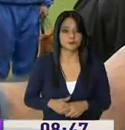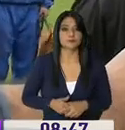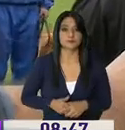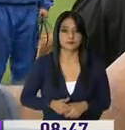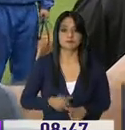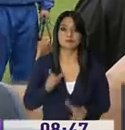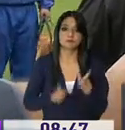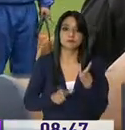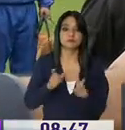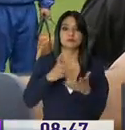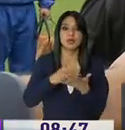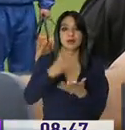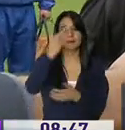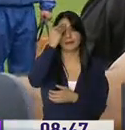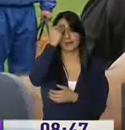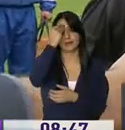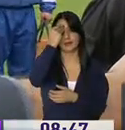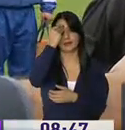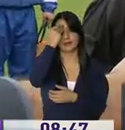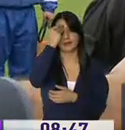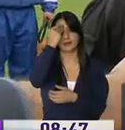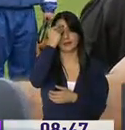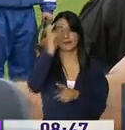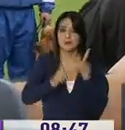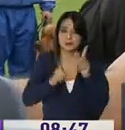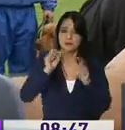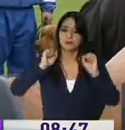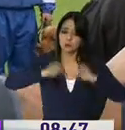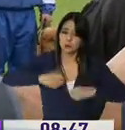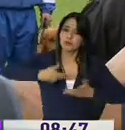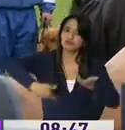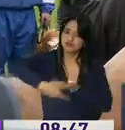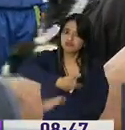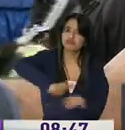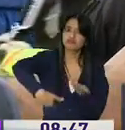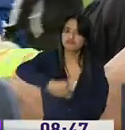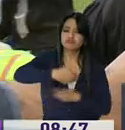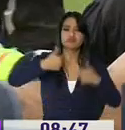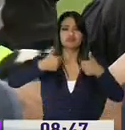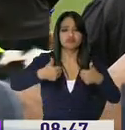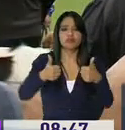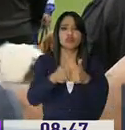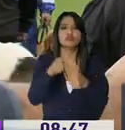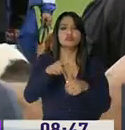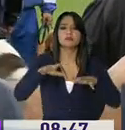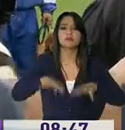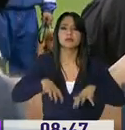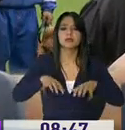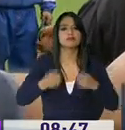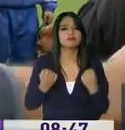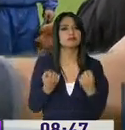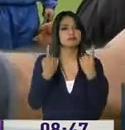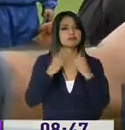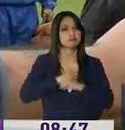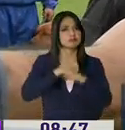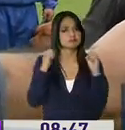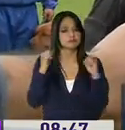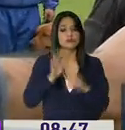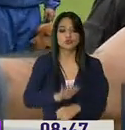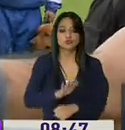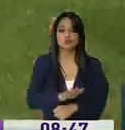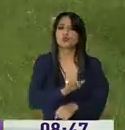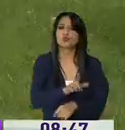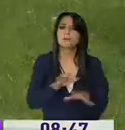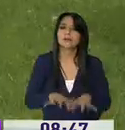aprenda, de que la gente pueda convivir de mejor forma con su mascota, entendiéndole el idioma de su